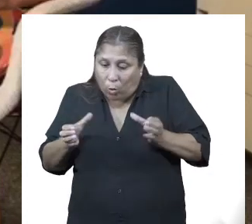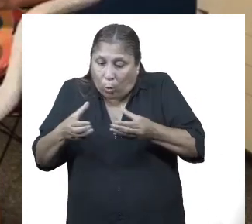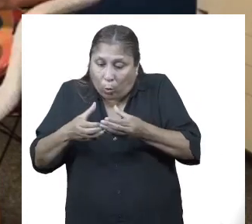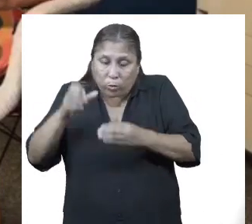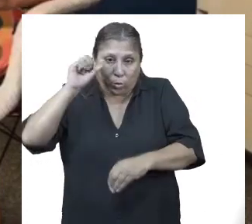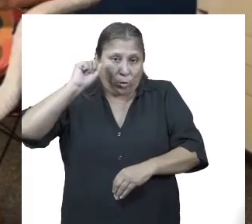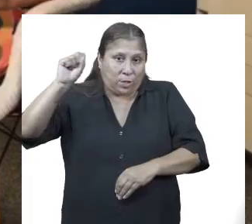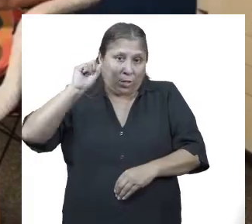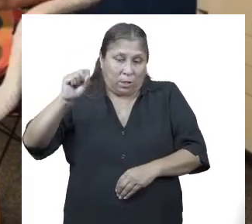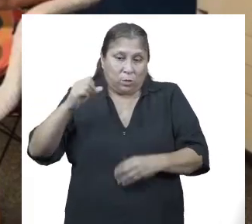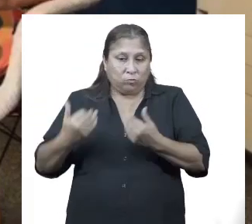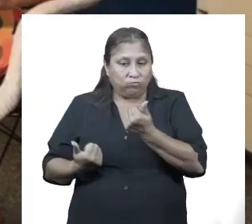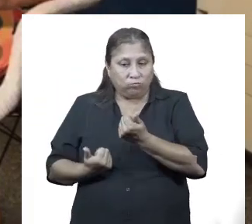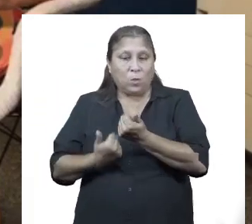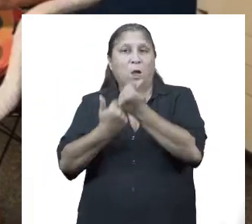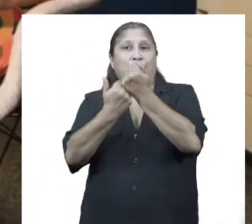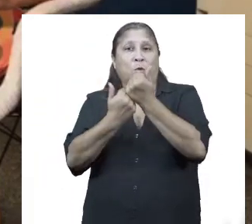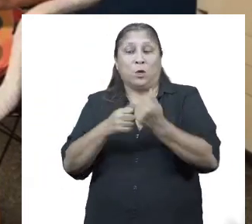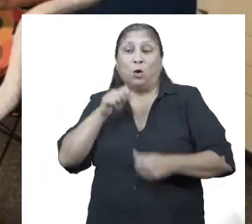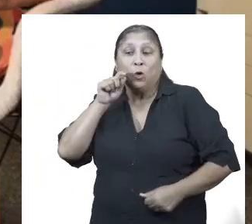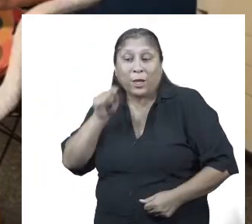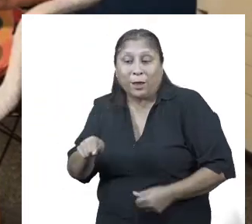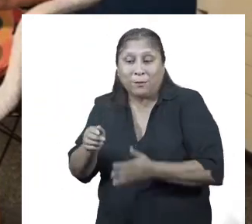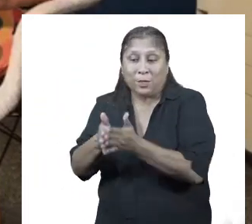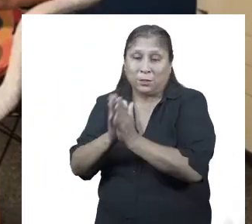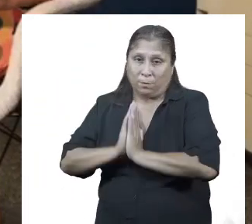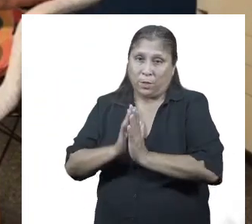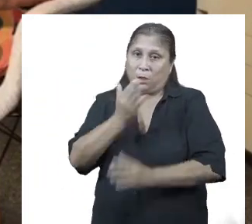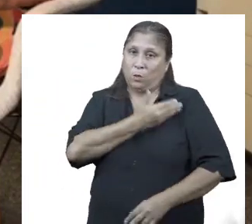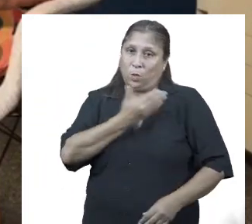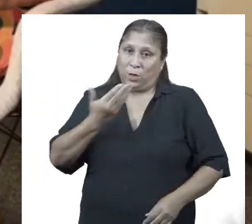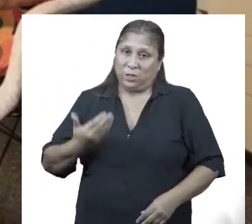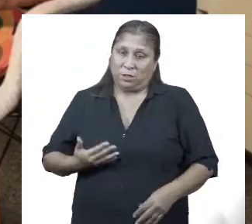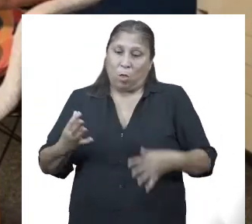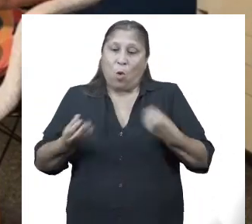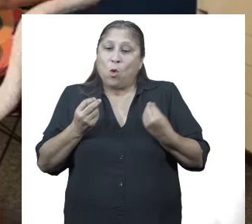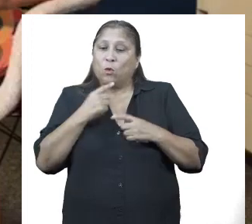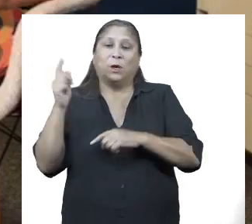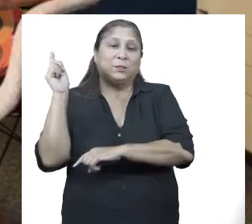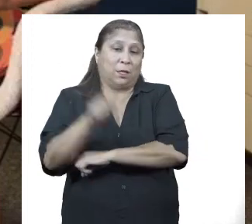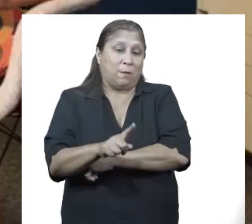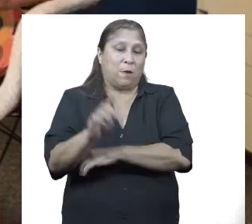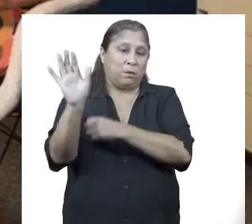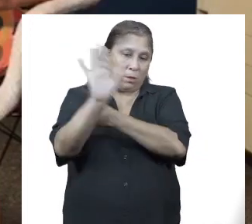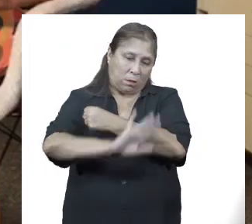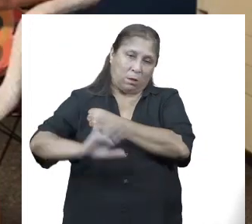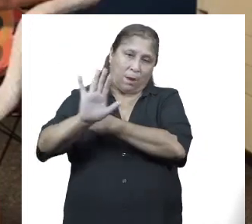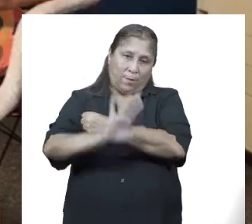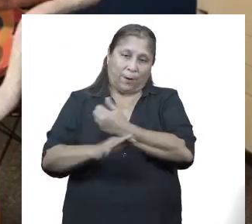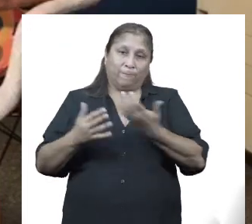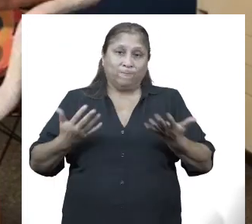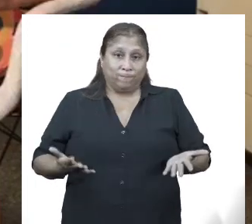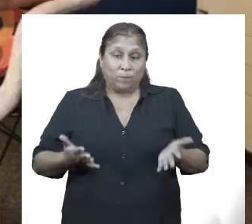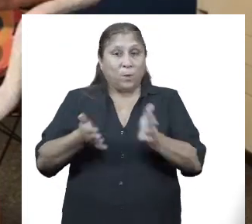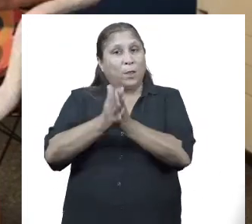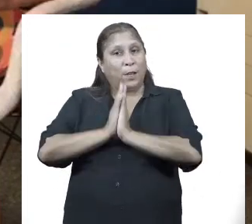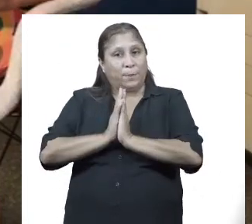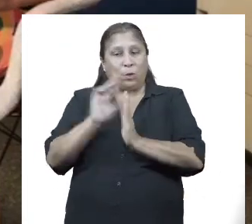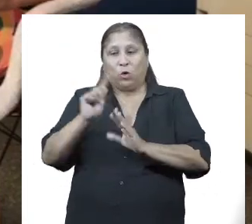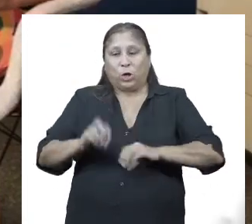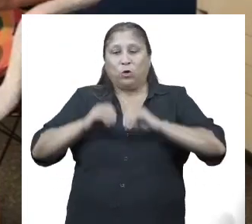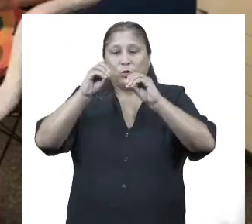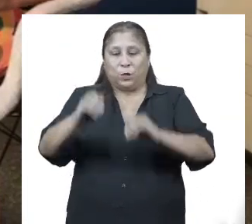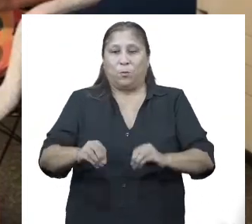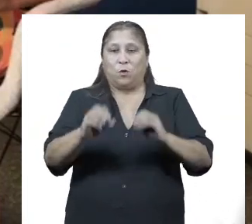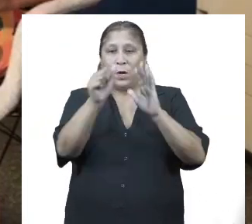de derechos respalda lo que ella está solicitando al Estado a través de esta demanda de amparo. Entonces, el pedido es que no se